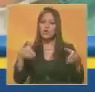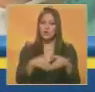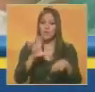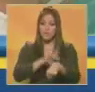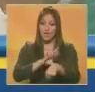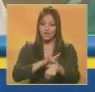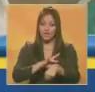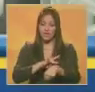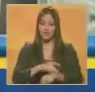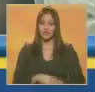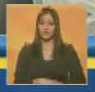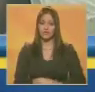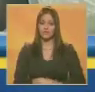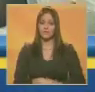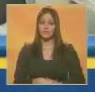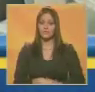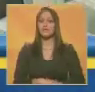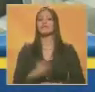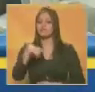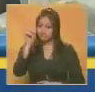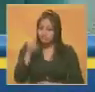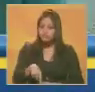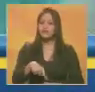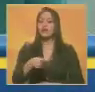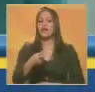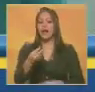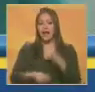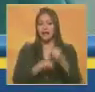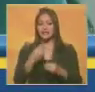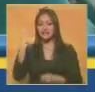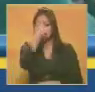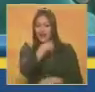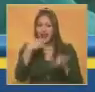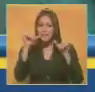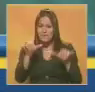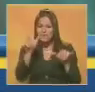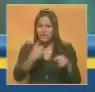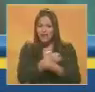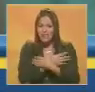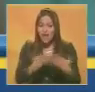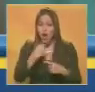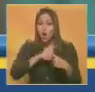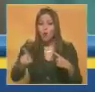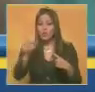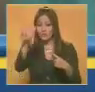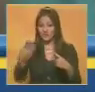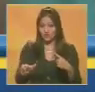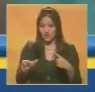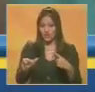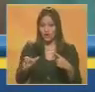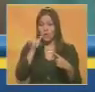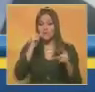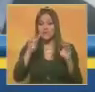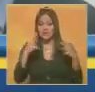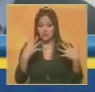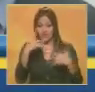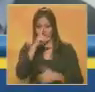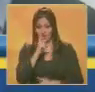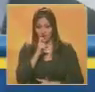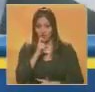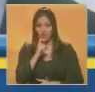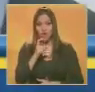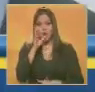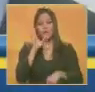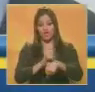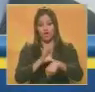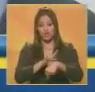ciudad costera de Antalya también trasplantó la cara del mismo donante a otro paciente, un hombre de 19 años. El doctor